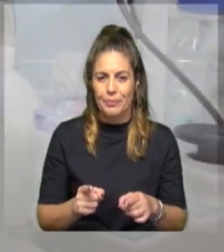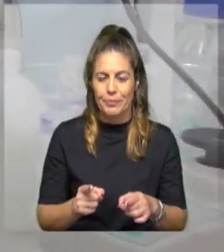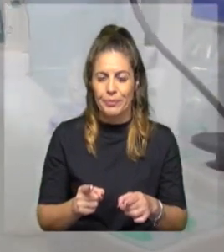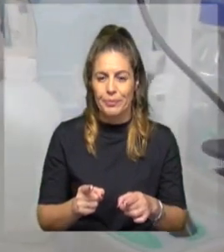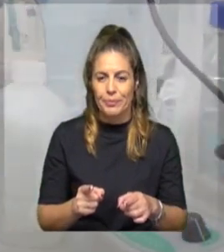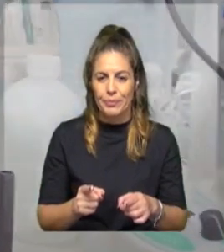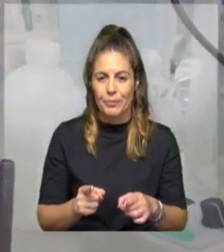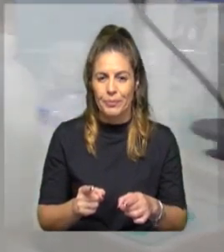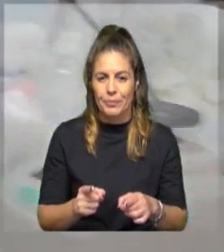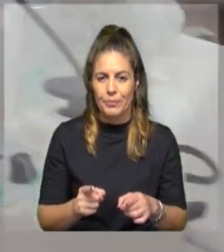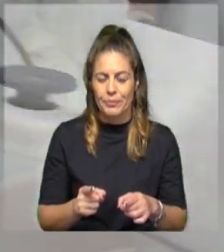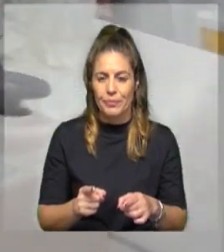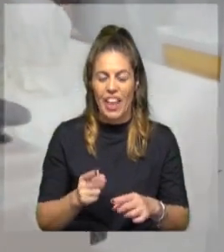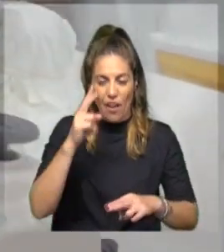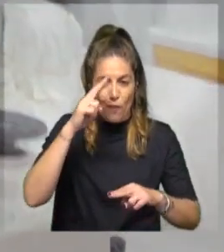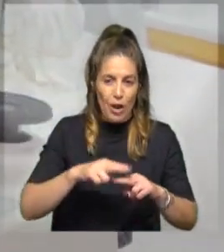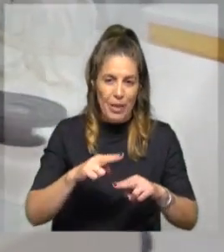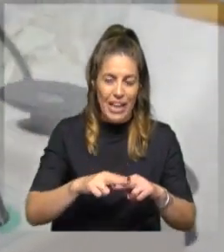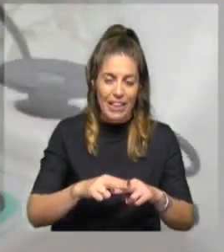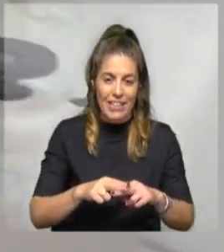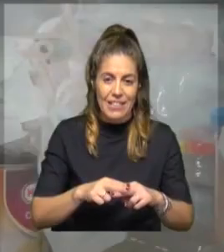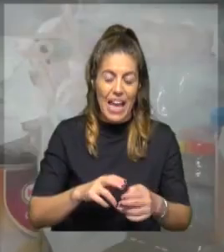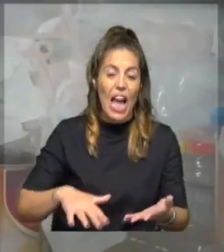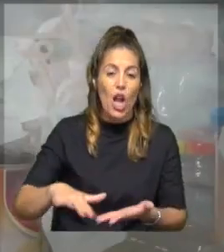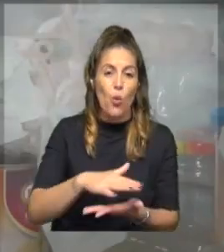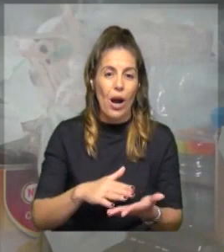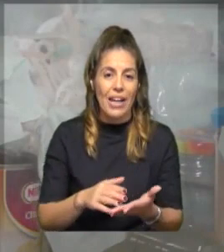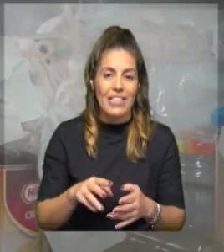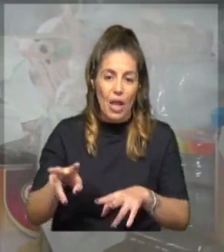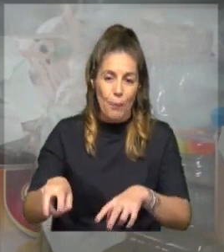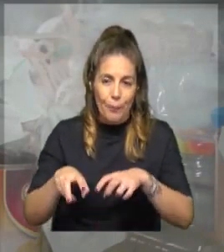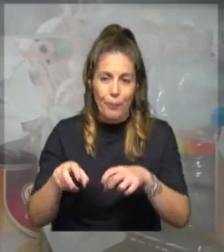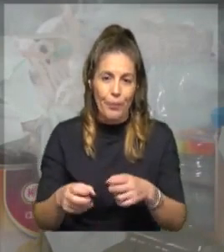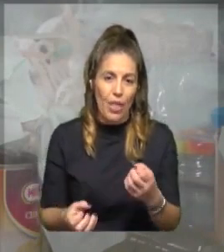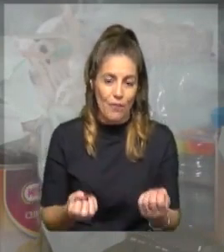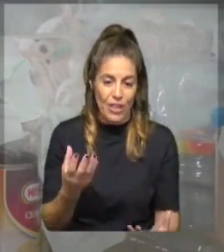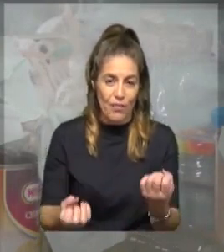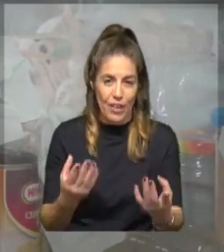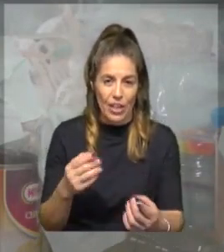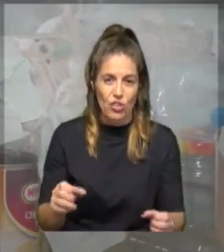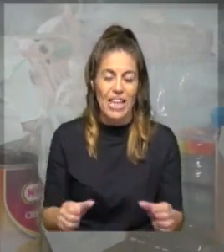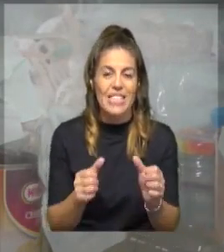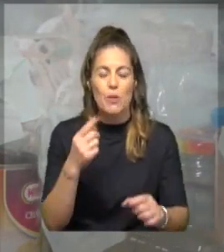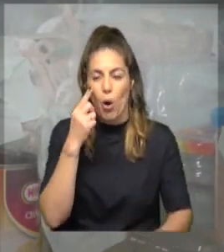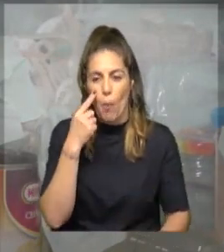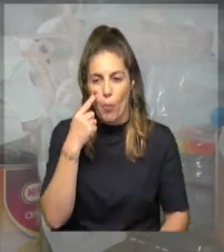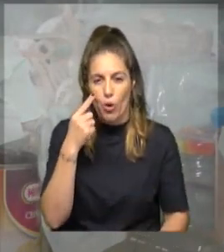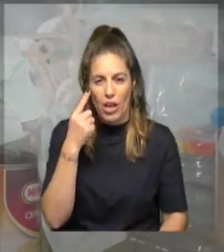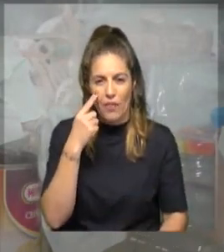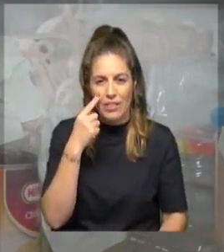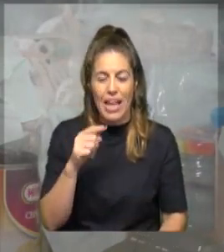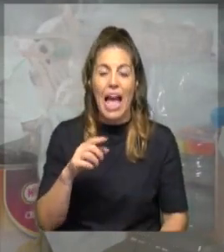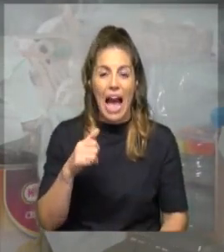biológico de patógenos, por ejemplo, de viveros forestales, botritis, por ejemplo. Hicimos ensayos, tenemos